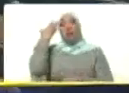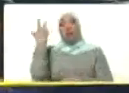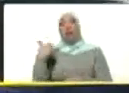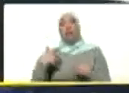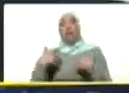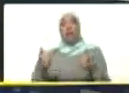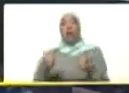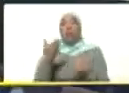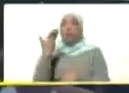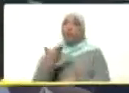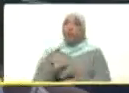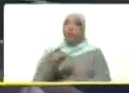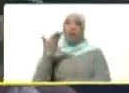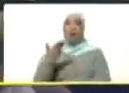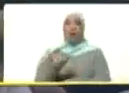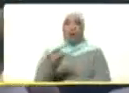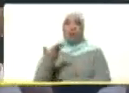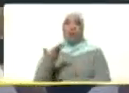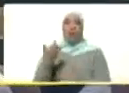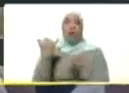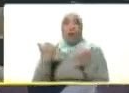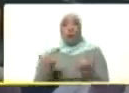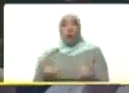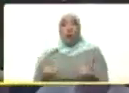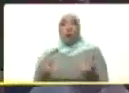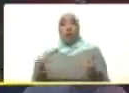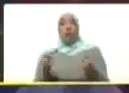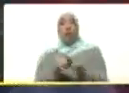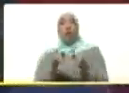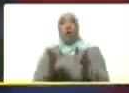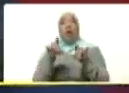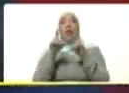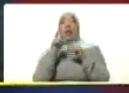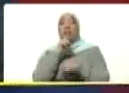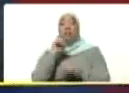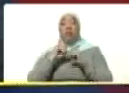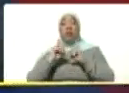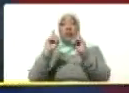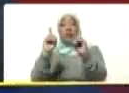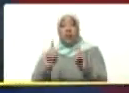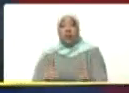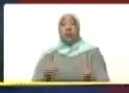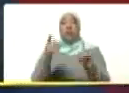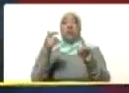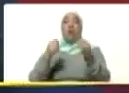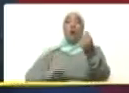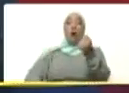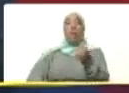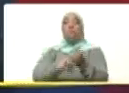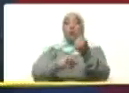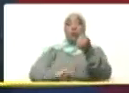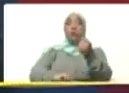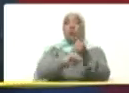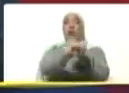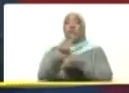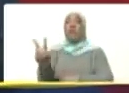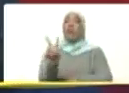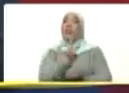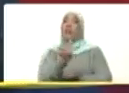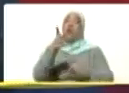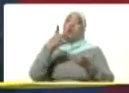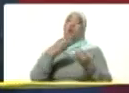servicios. Petrocaribe ha sido una decisiva y generosa contribución de Venezuela